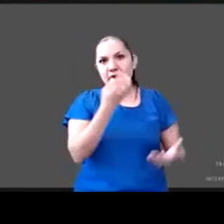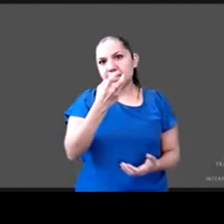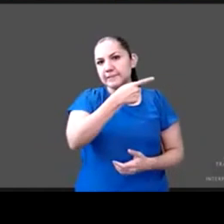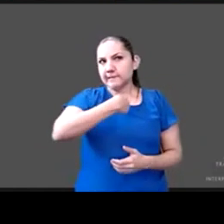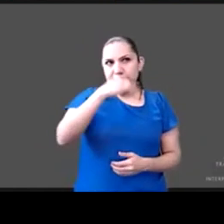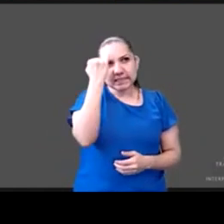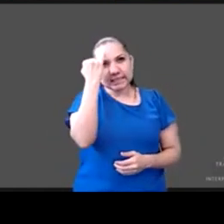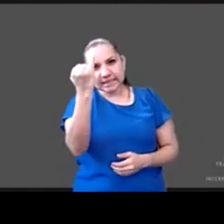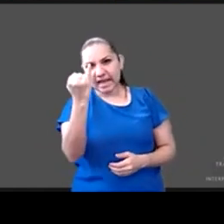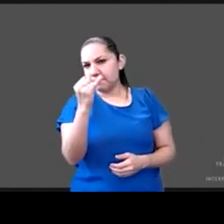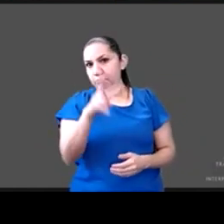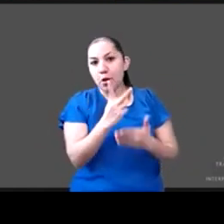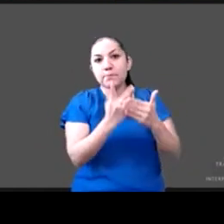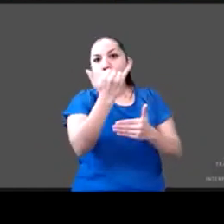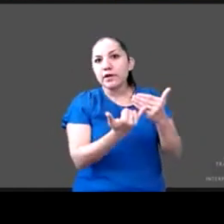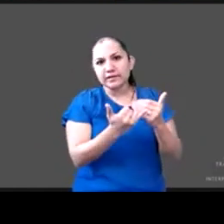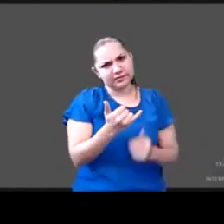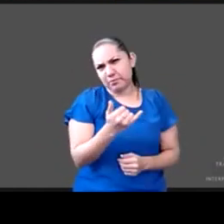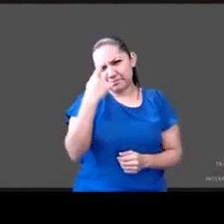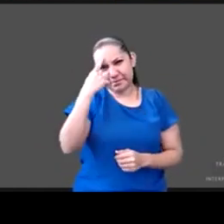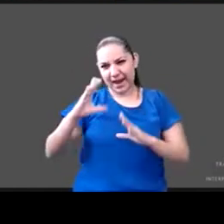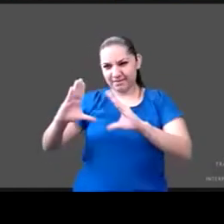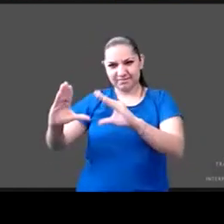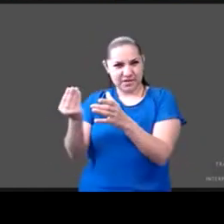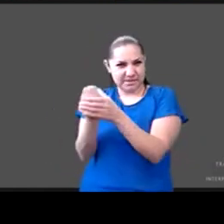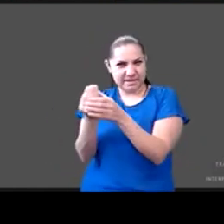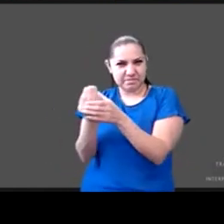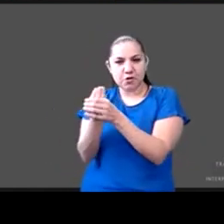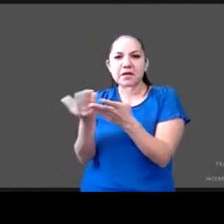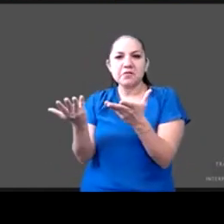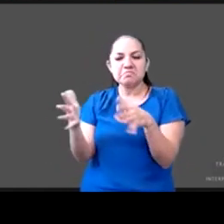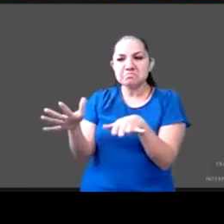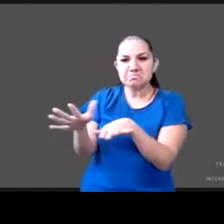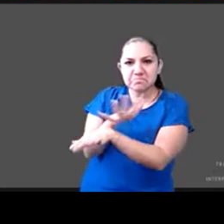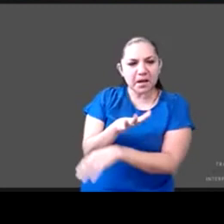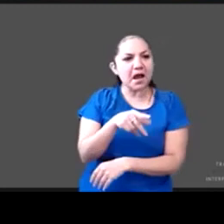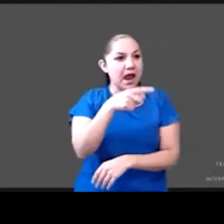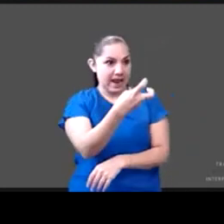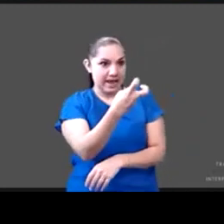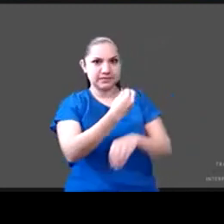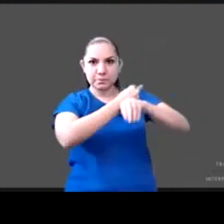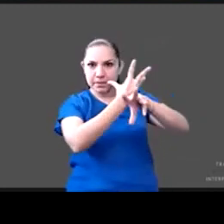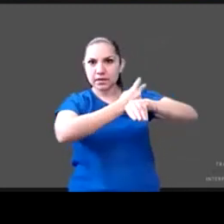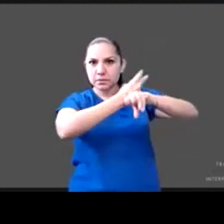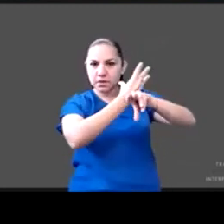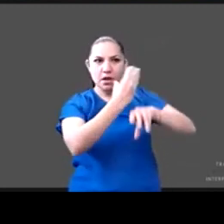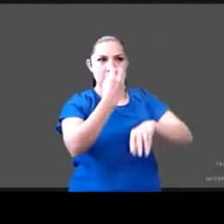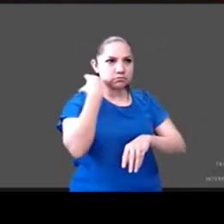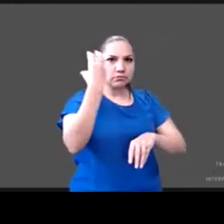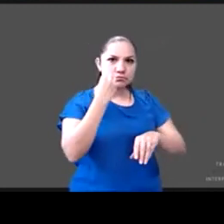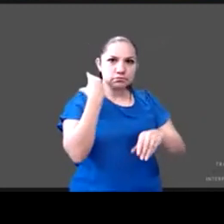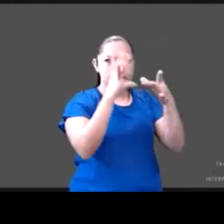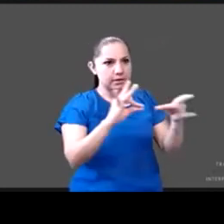que era el diplomado. Pero bueno, definitivamente este espacio nos ha abierto muchas posibilidades y sé que va para